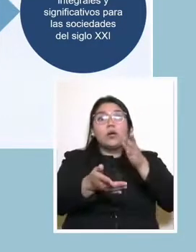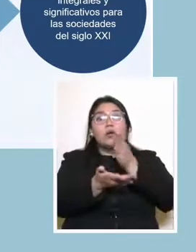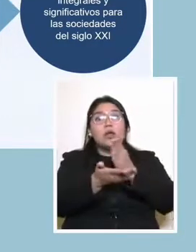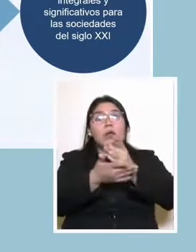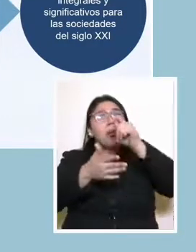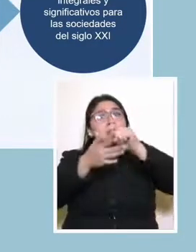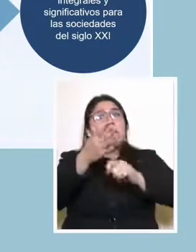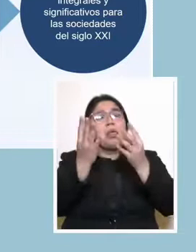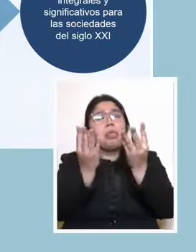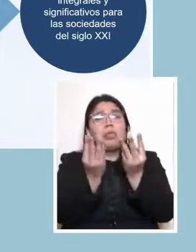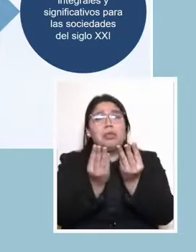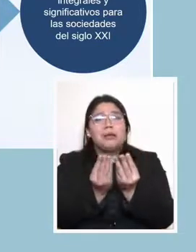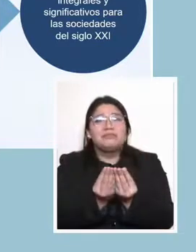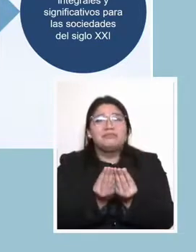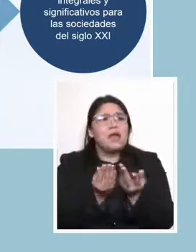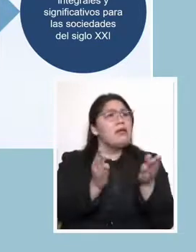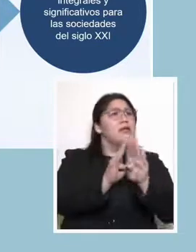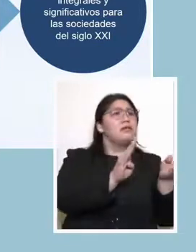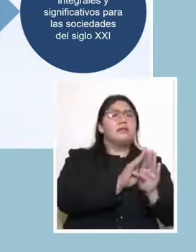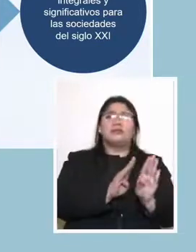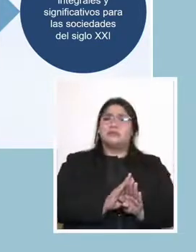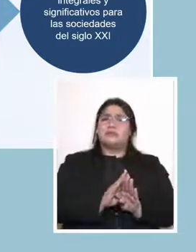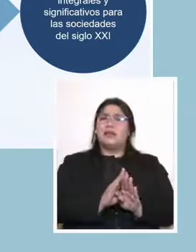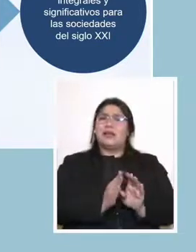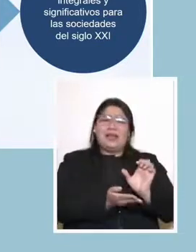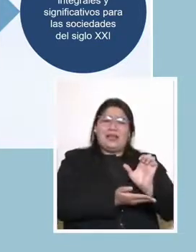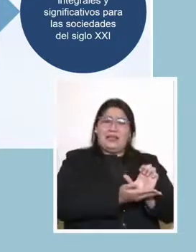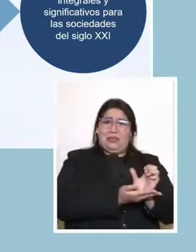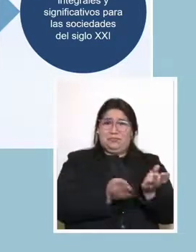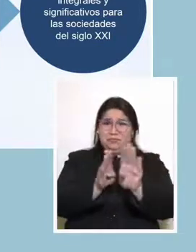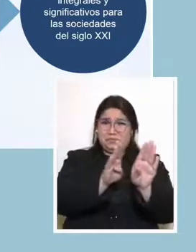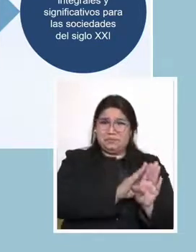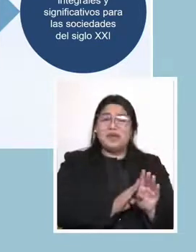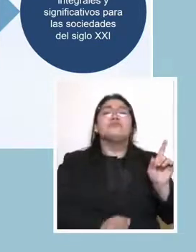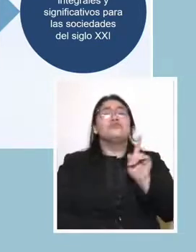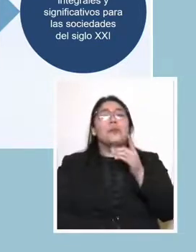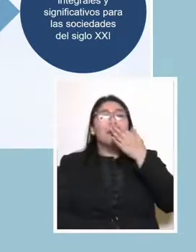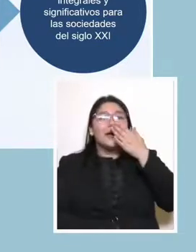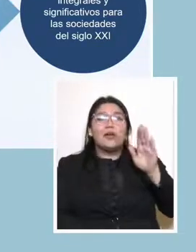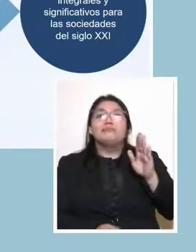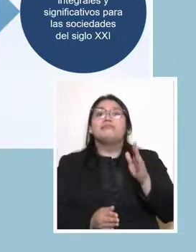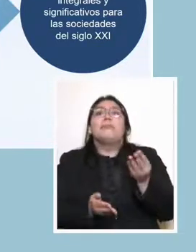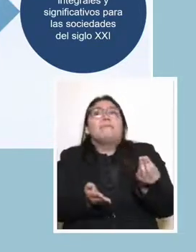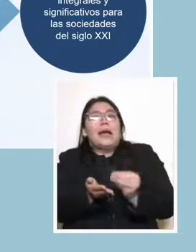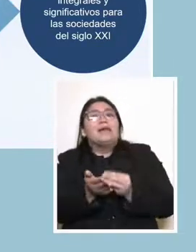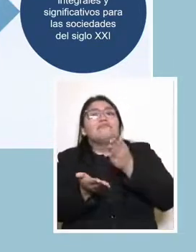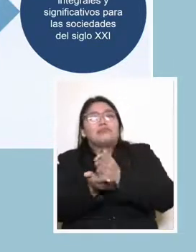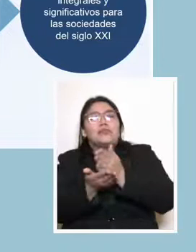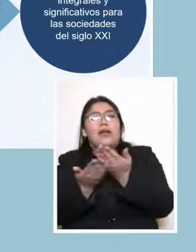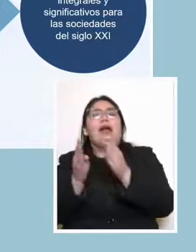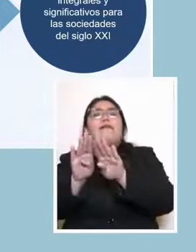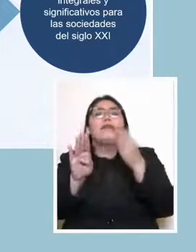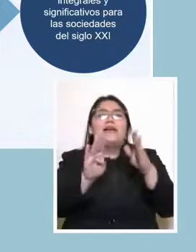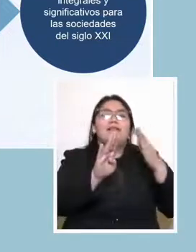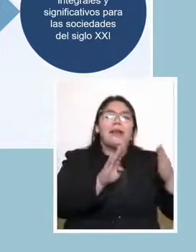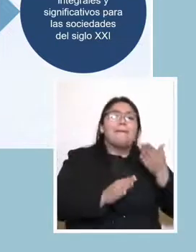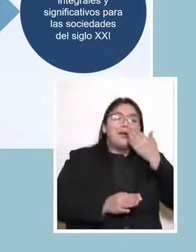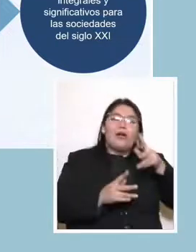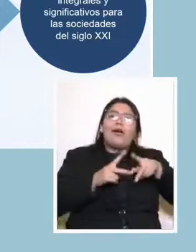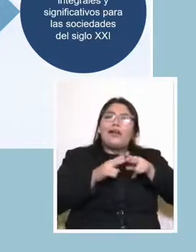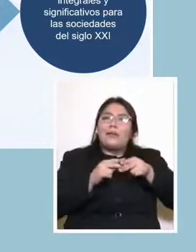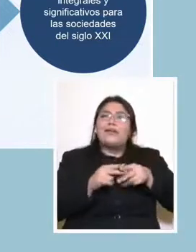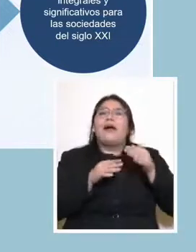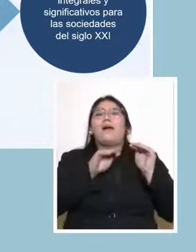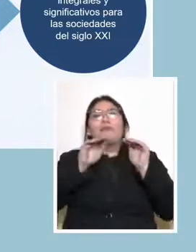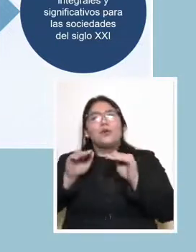Al revés, el Estado lo que tiene que hacer es abrir escuelas y entregar muchas más herramientas de apoyo y de acompañamiento para que esa calidad de